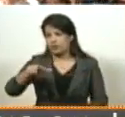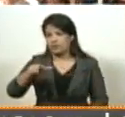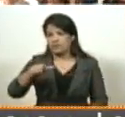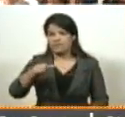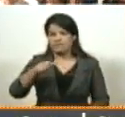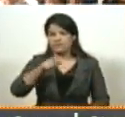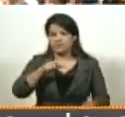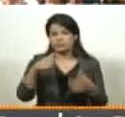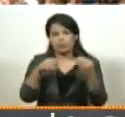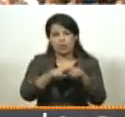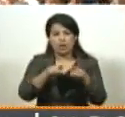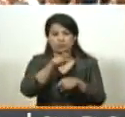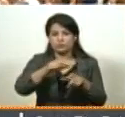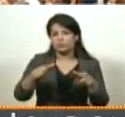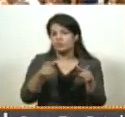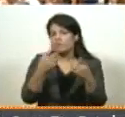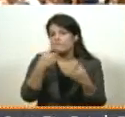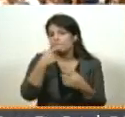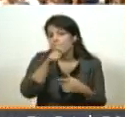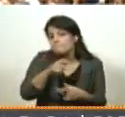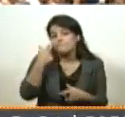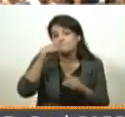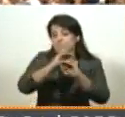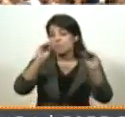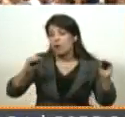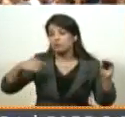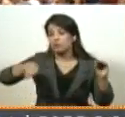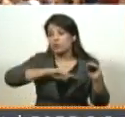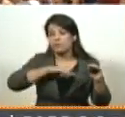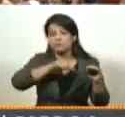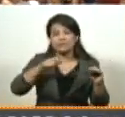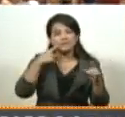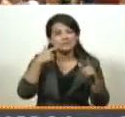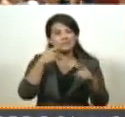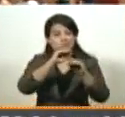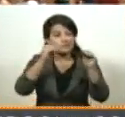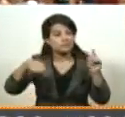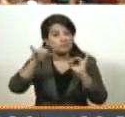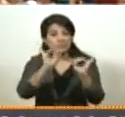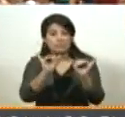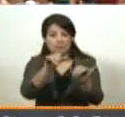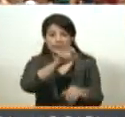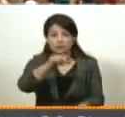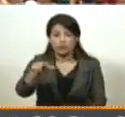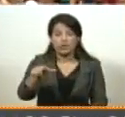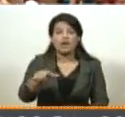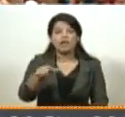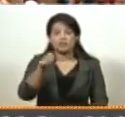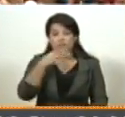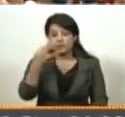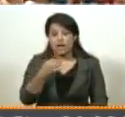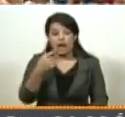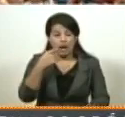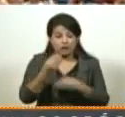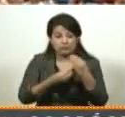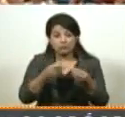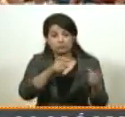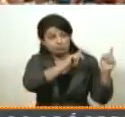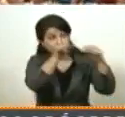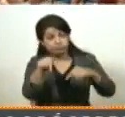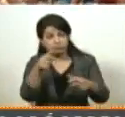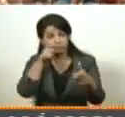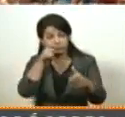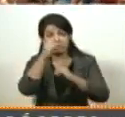sectores, estamos llamando a diferentes sectores para que ellos se organicen para la